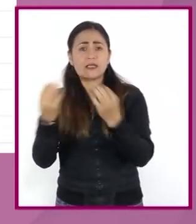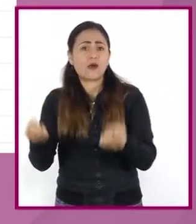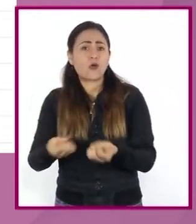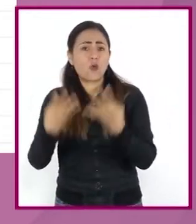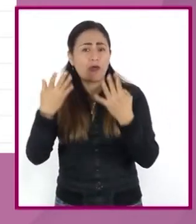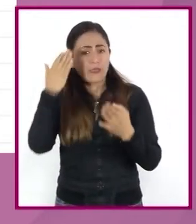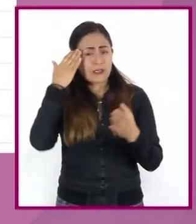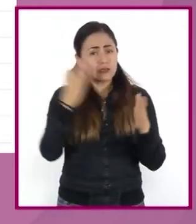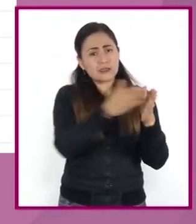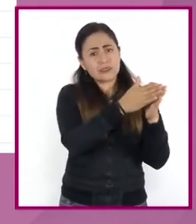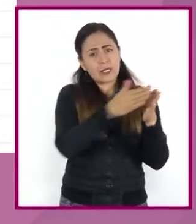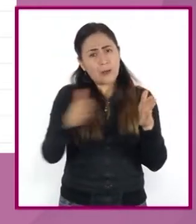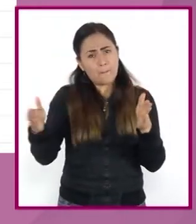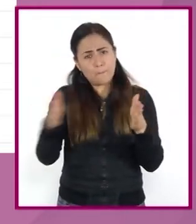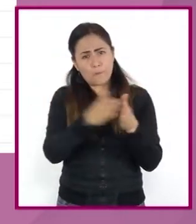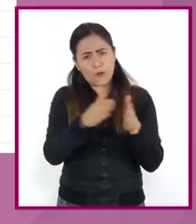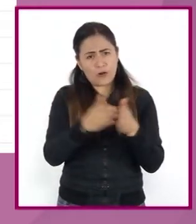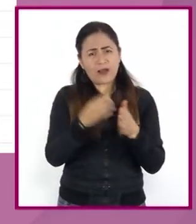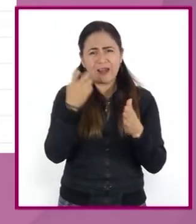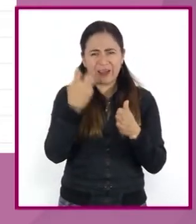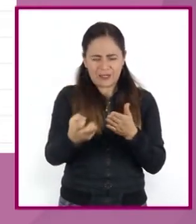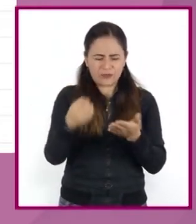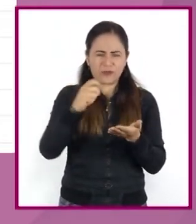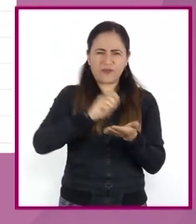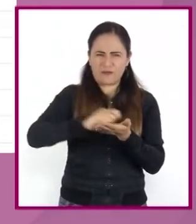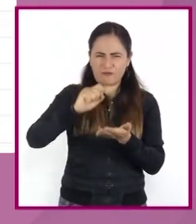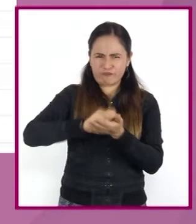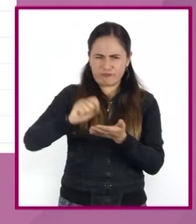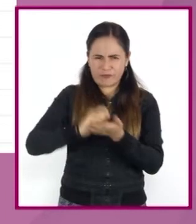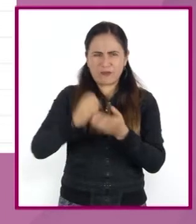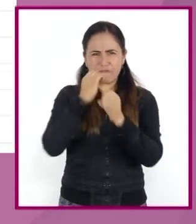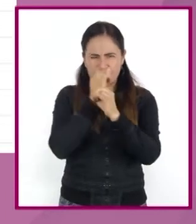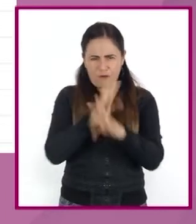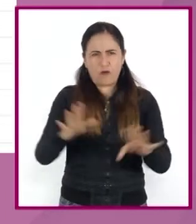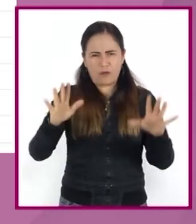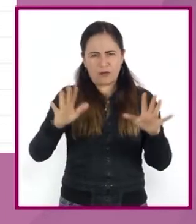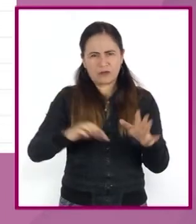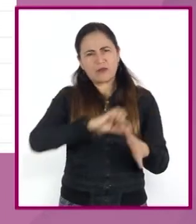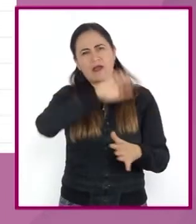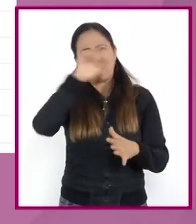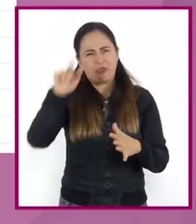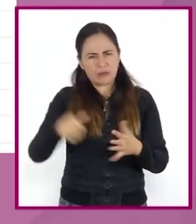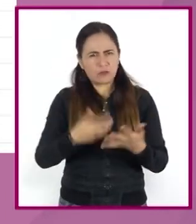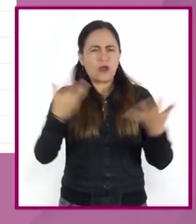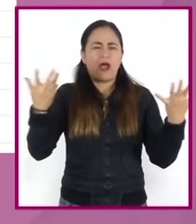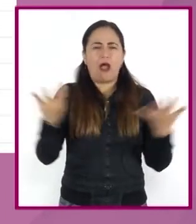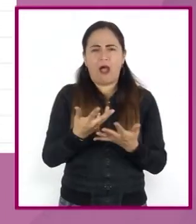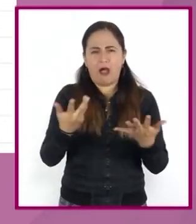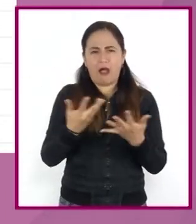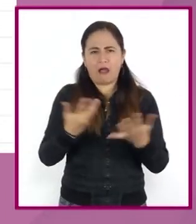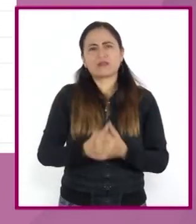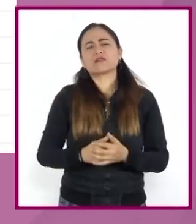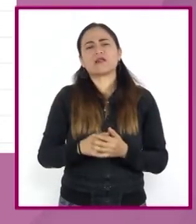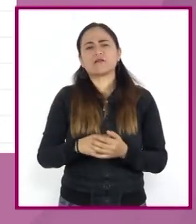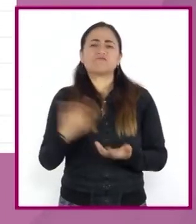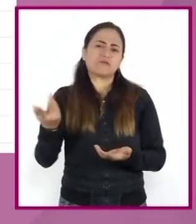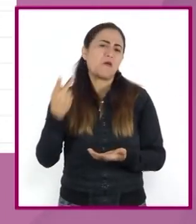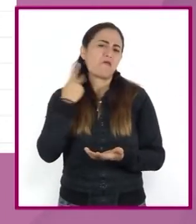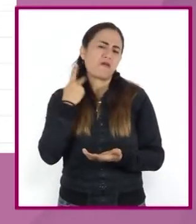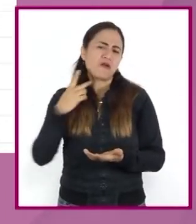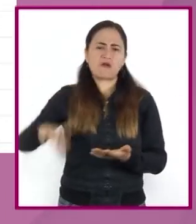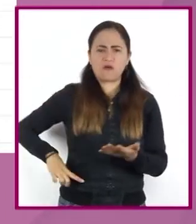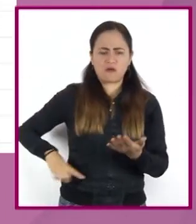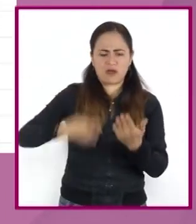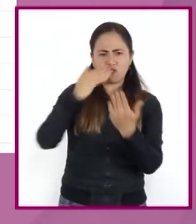determinado con el fin de generar la información estadística necesaria para el diseño y aplicación de políticas públicas